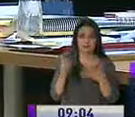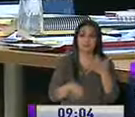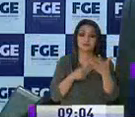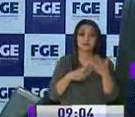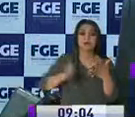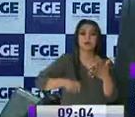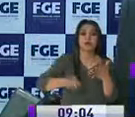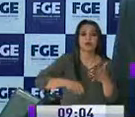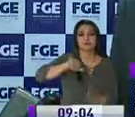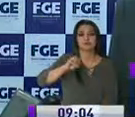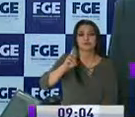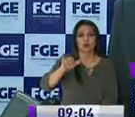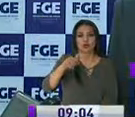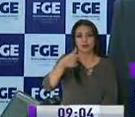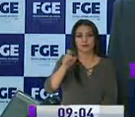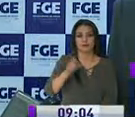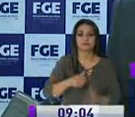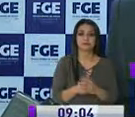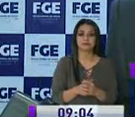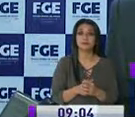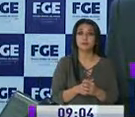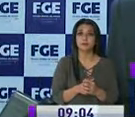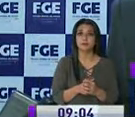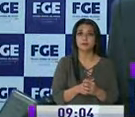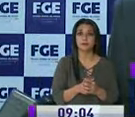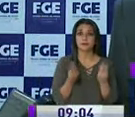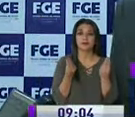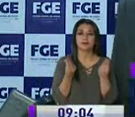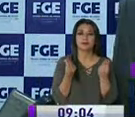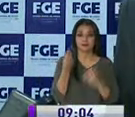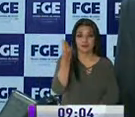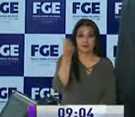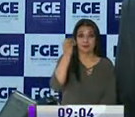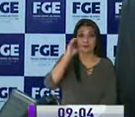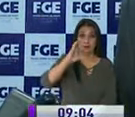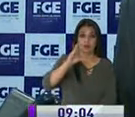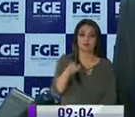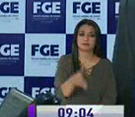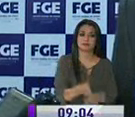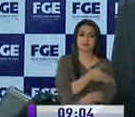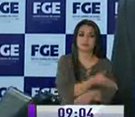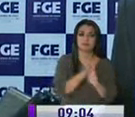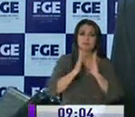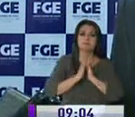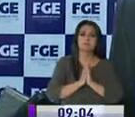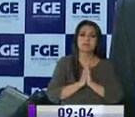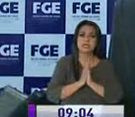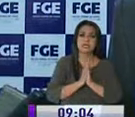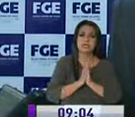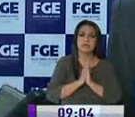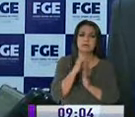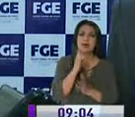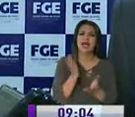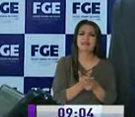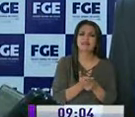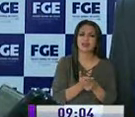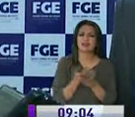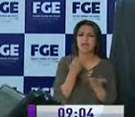M. Dinero que, al haber sido solicitado para el pago de una acta de